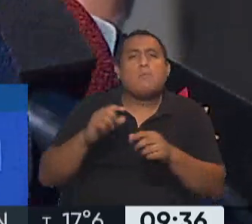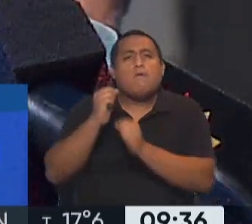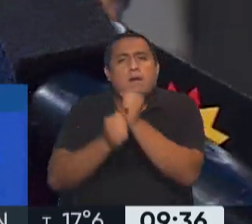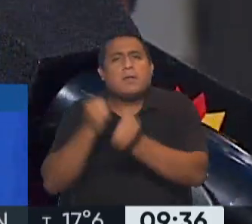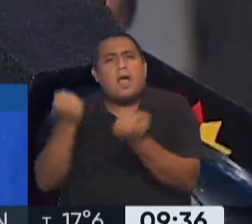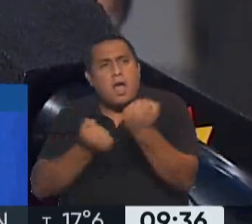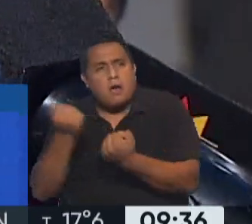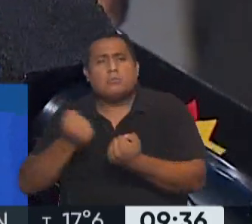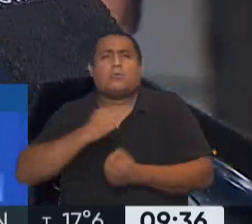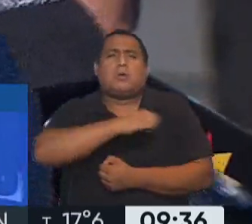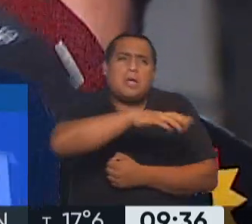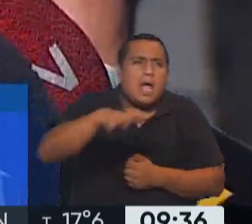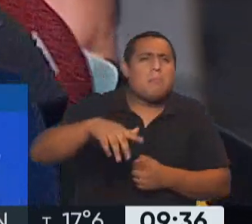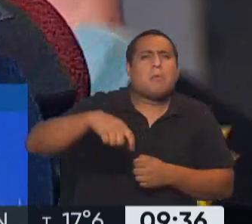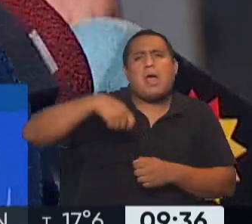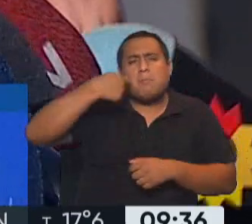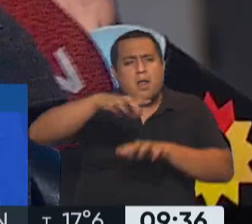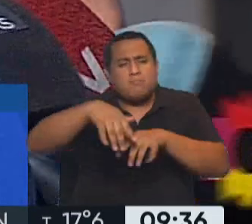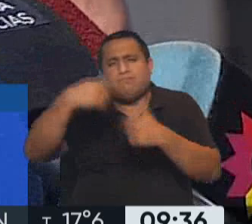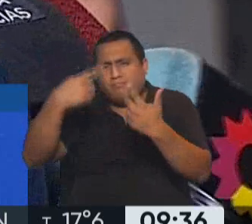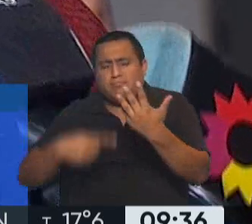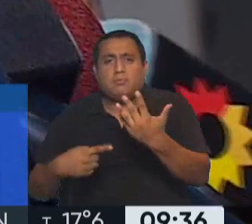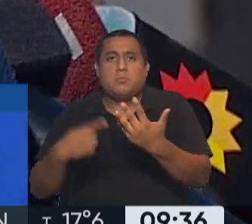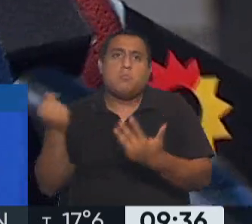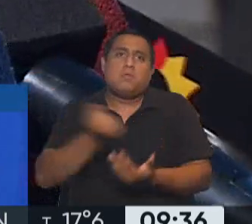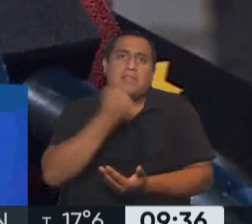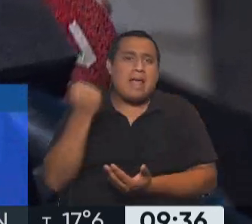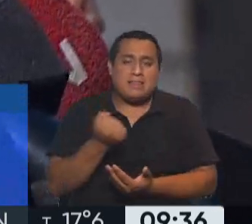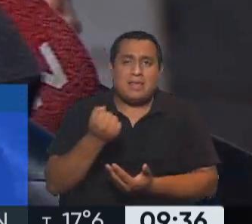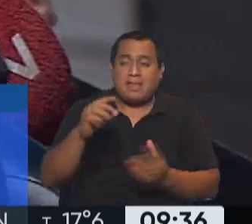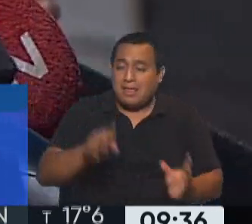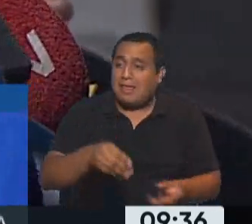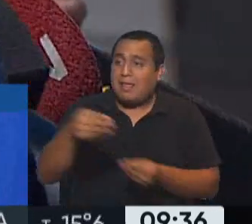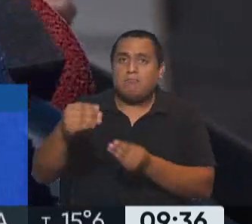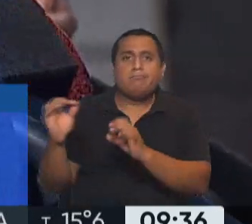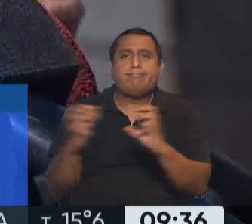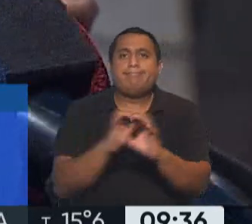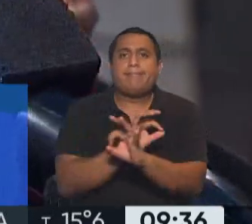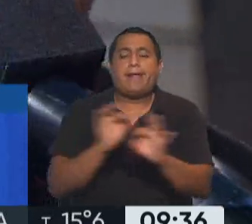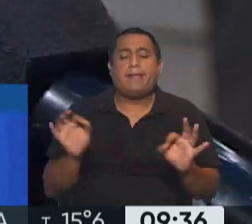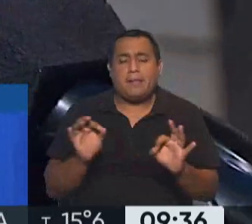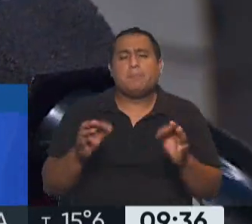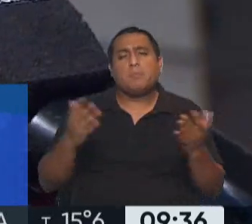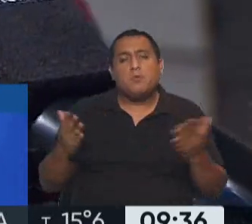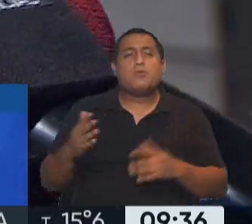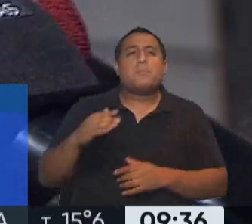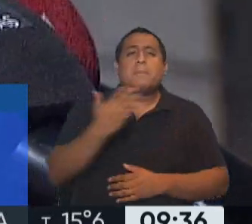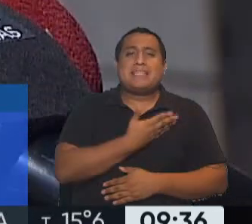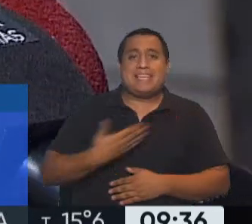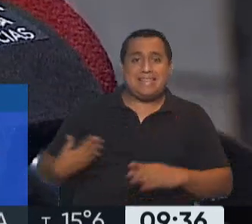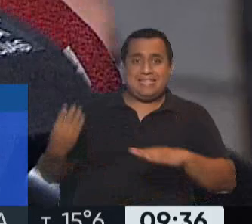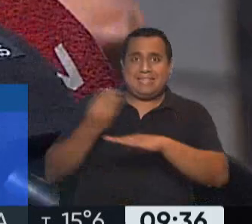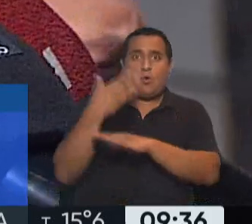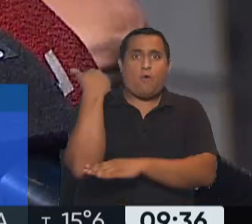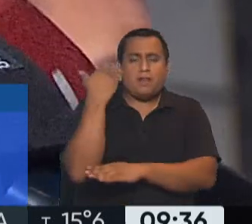agrícola, ganadero, etcétera. Una serie de productos muy importantes. Y yo creo que hacia ahí va a definir el presidente los grandes trazos que nuestro